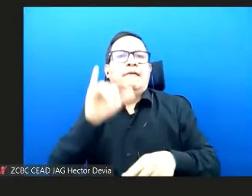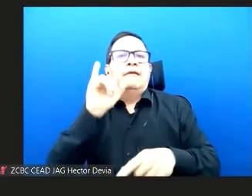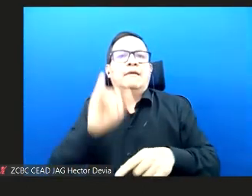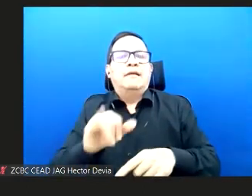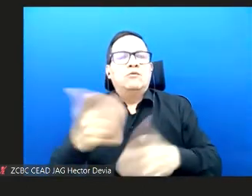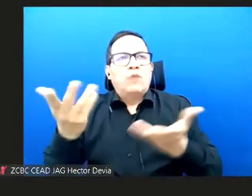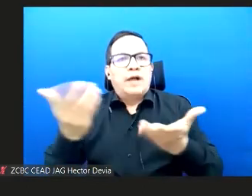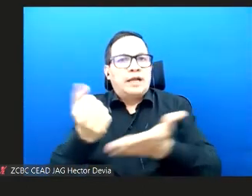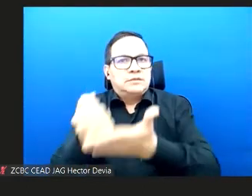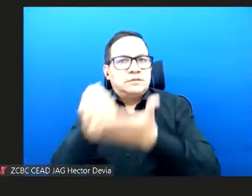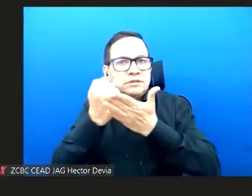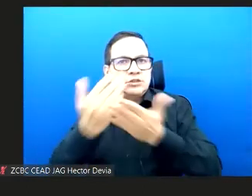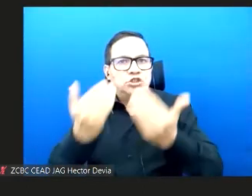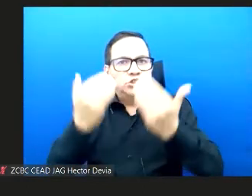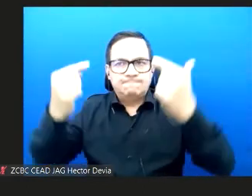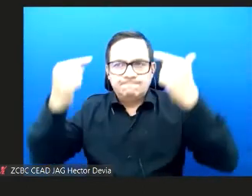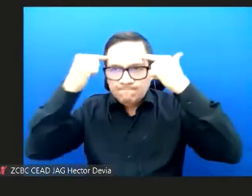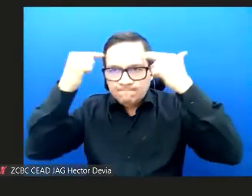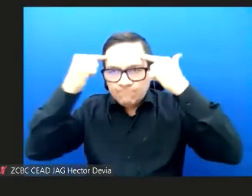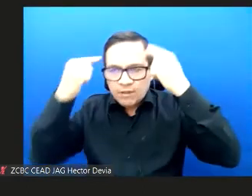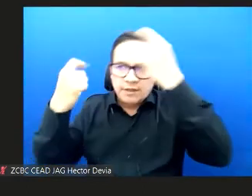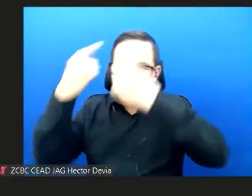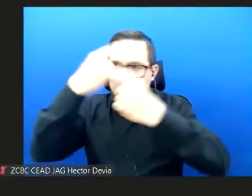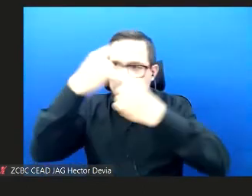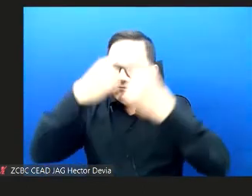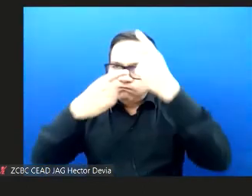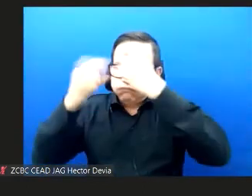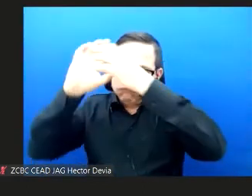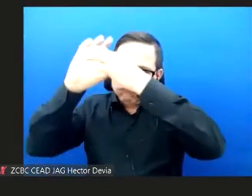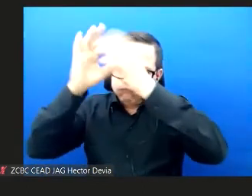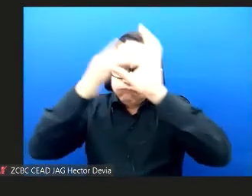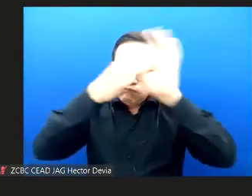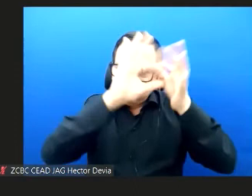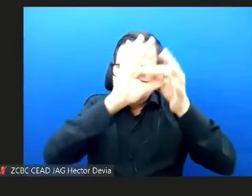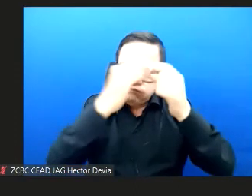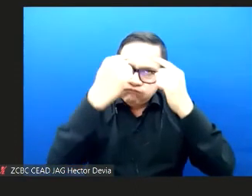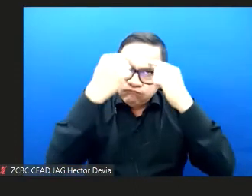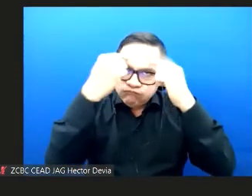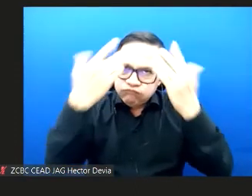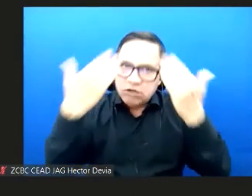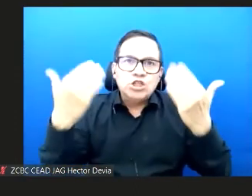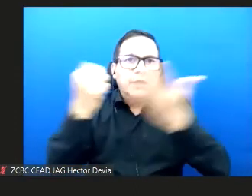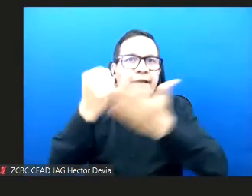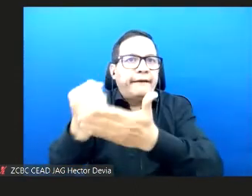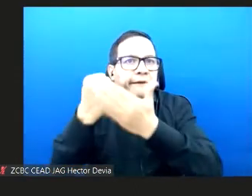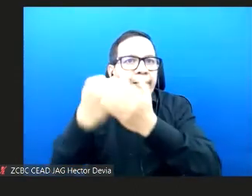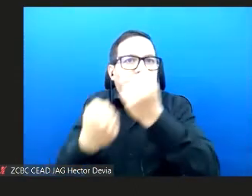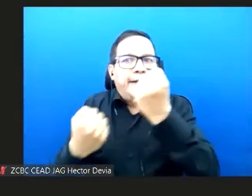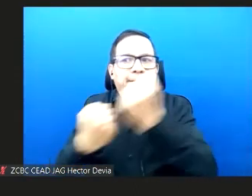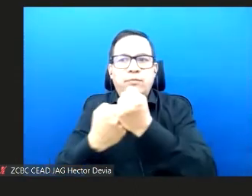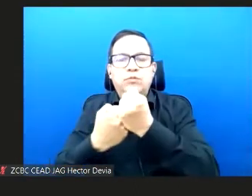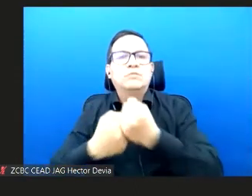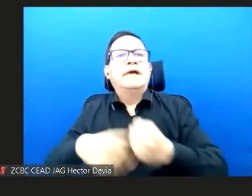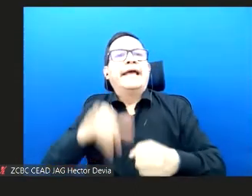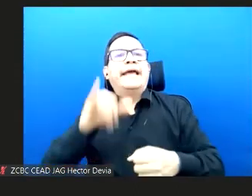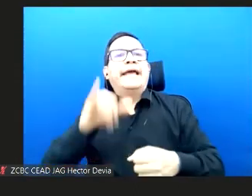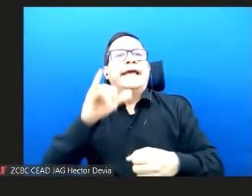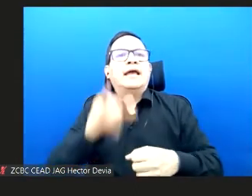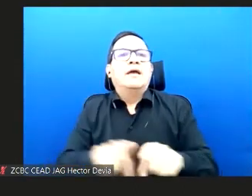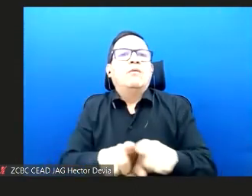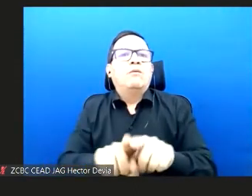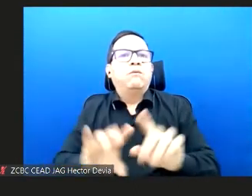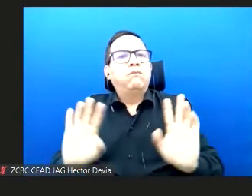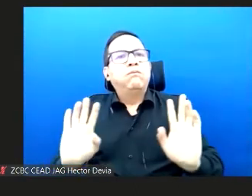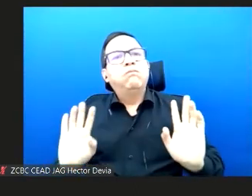pensar, nos enseña a razonar. eh, y pues es fundamental que